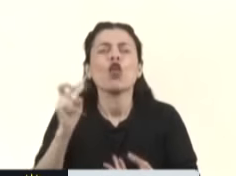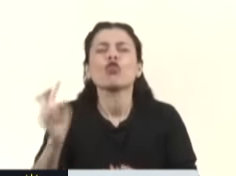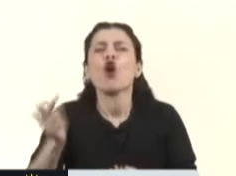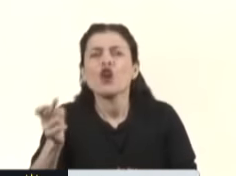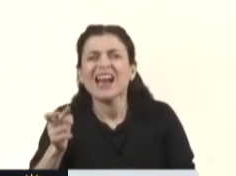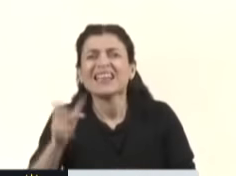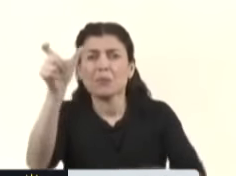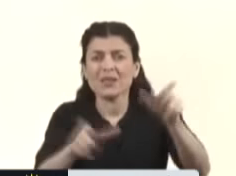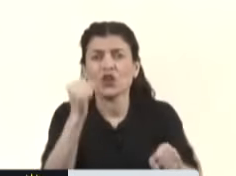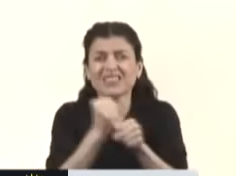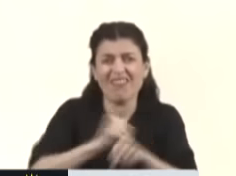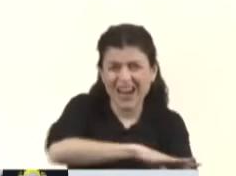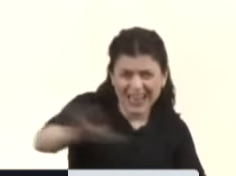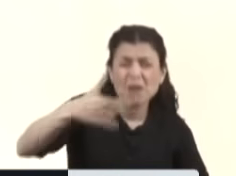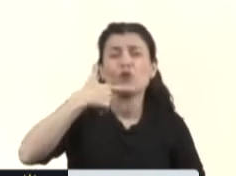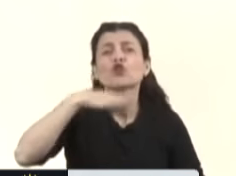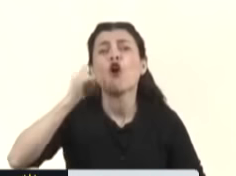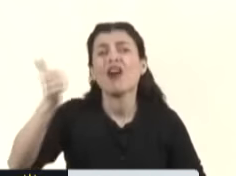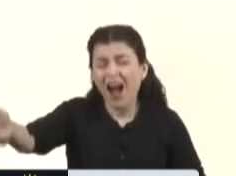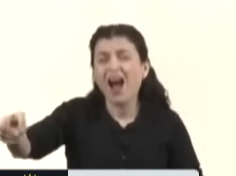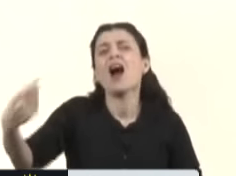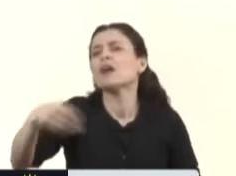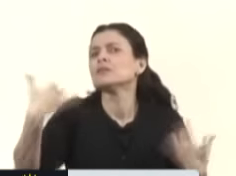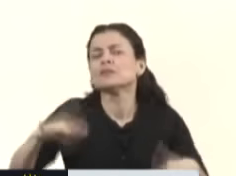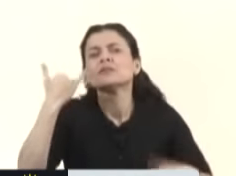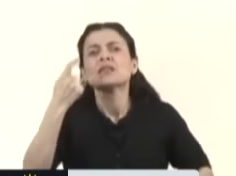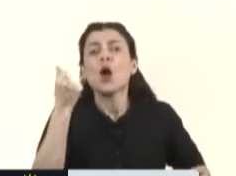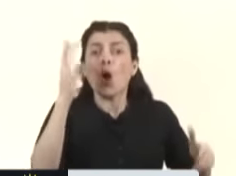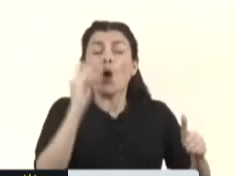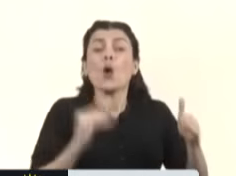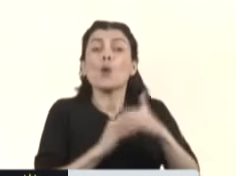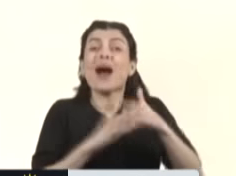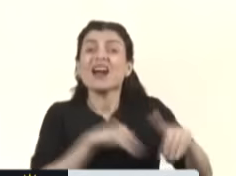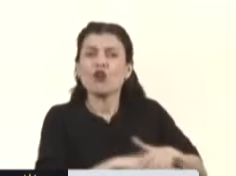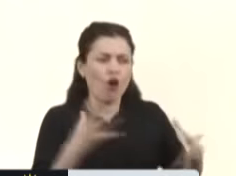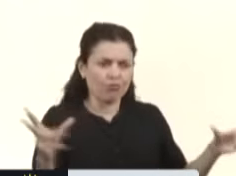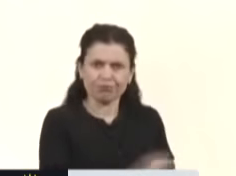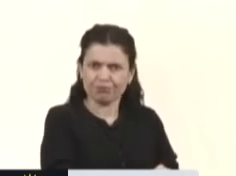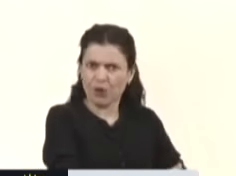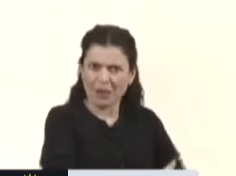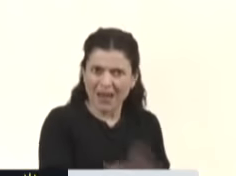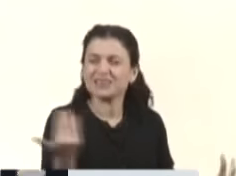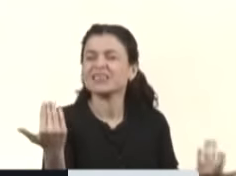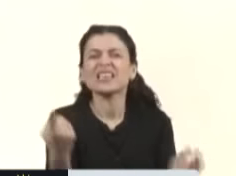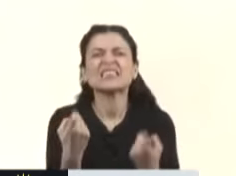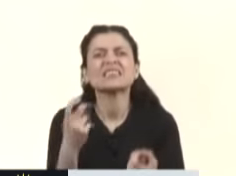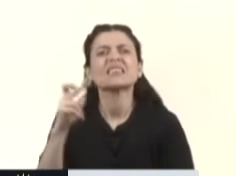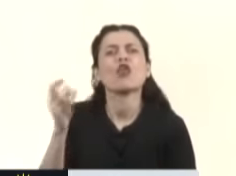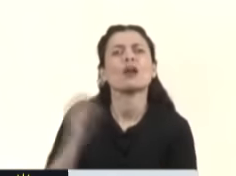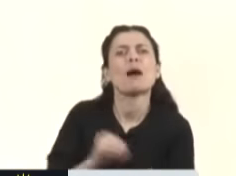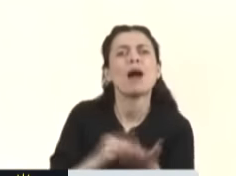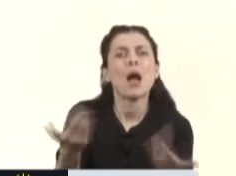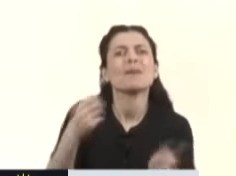sojeros porque las reservas se acaban y para sostener la política que decidió el gobierno pasado necesitan las